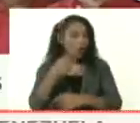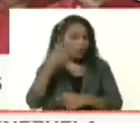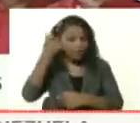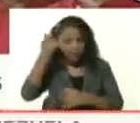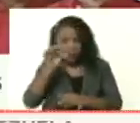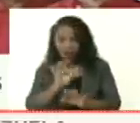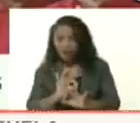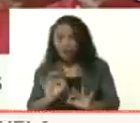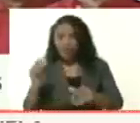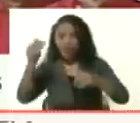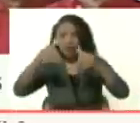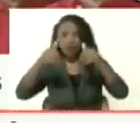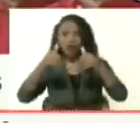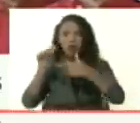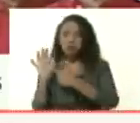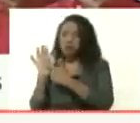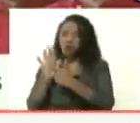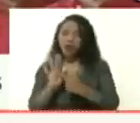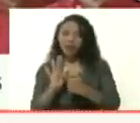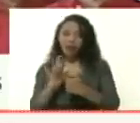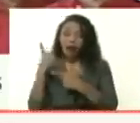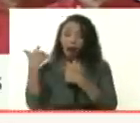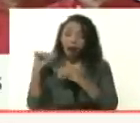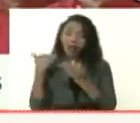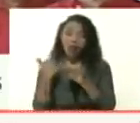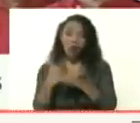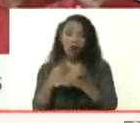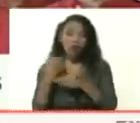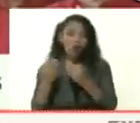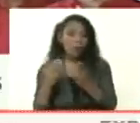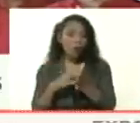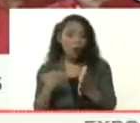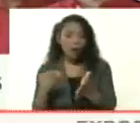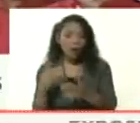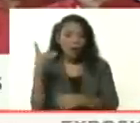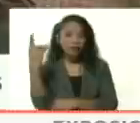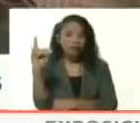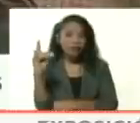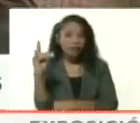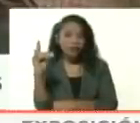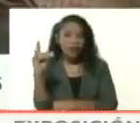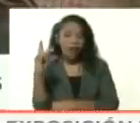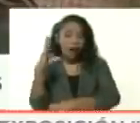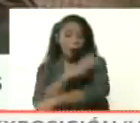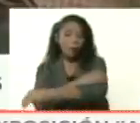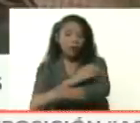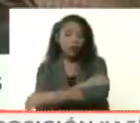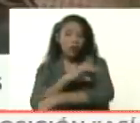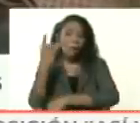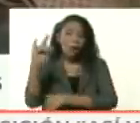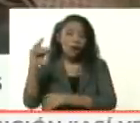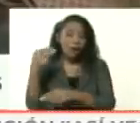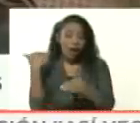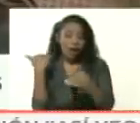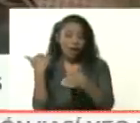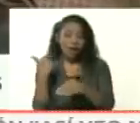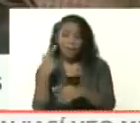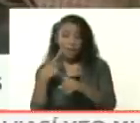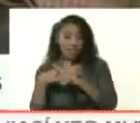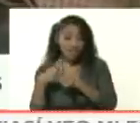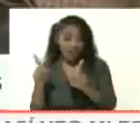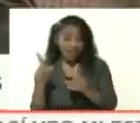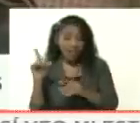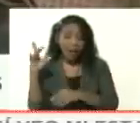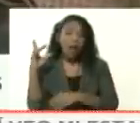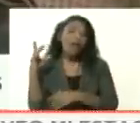Para muestra está Bolivia. ¿O tú crees que la derecha boliviana es distinta a la derecha venezolana? Son exactamente iguales, ellos no creen en elecciones. En